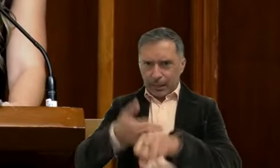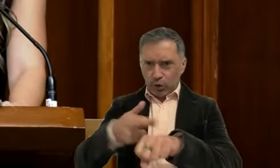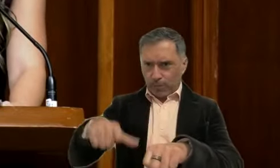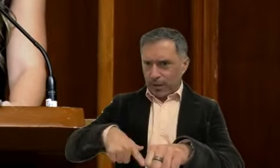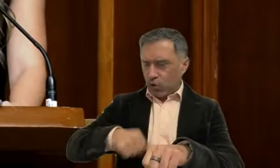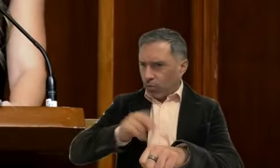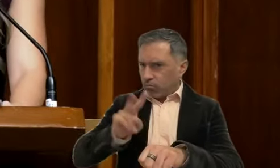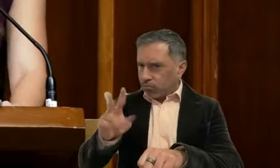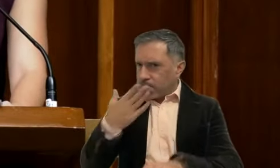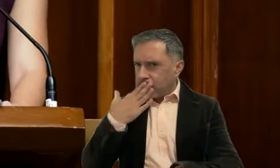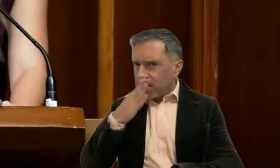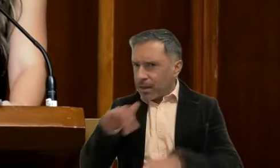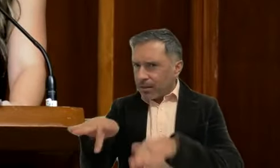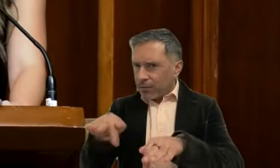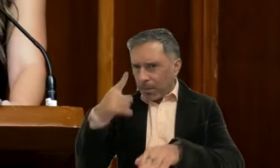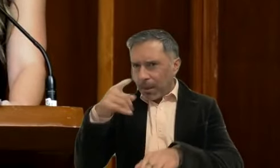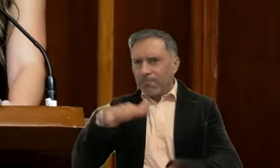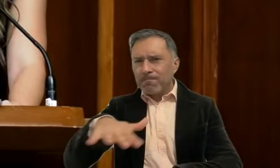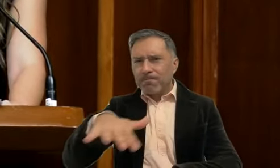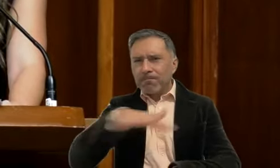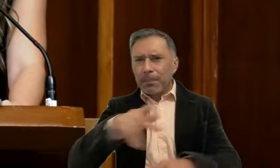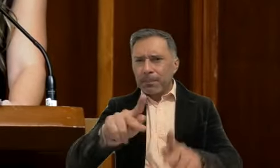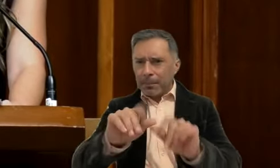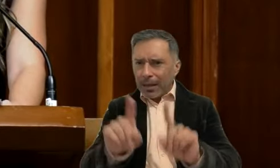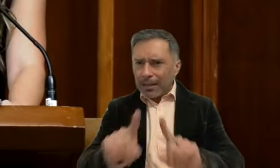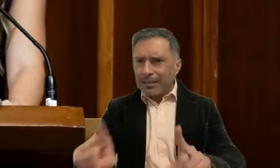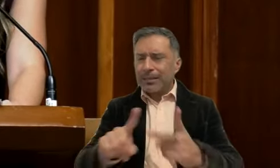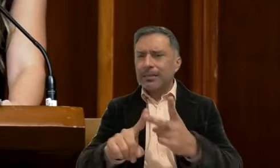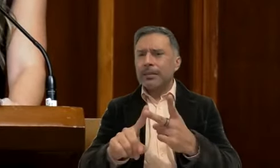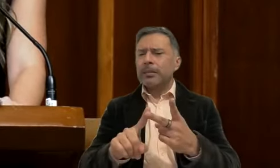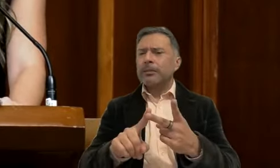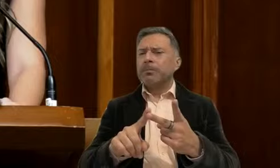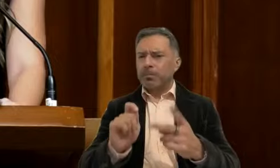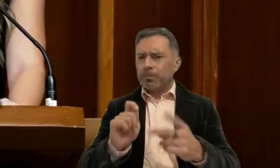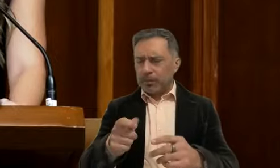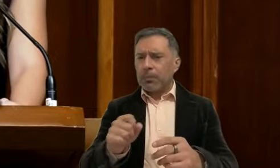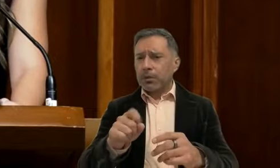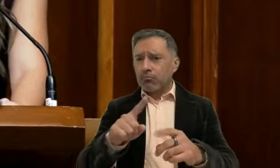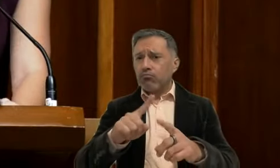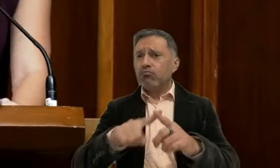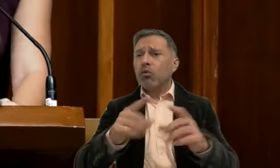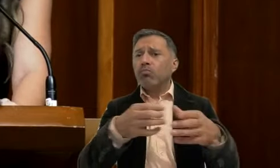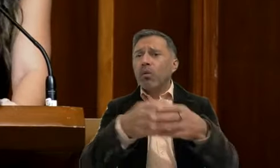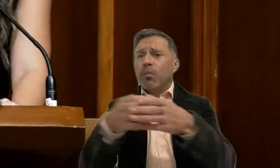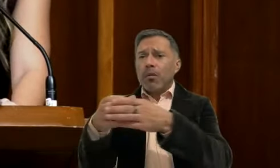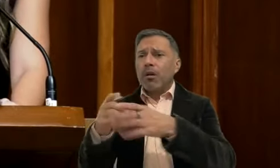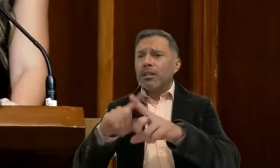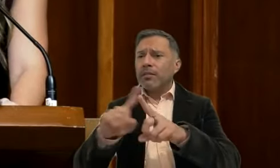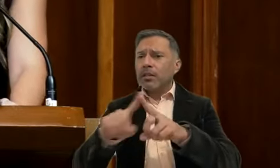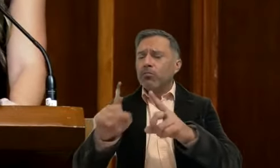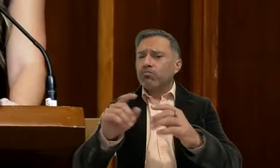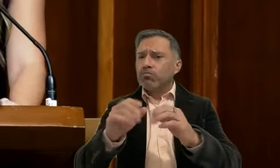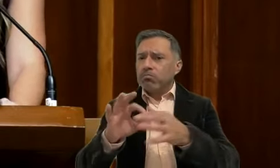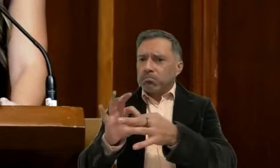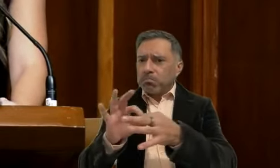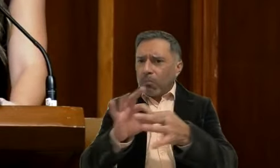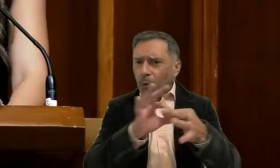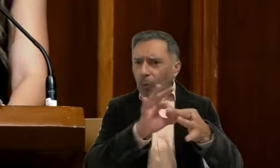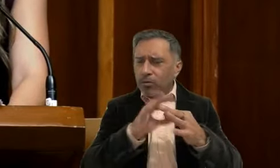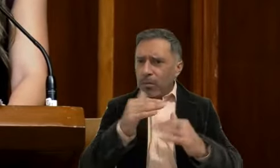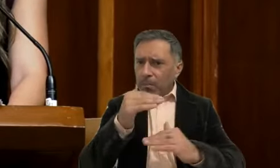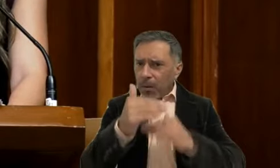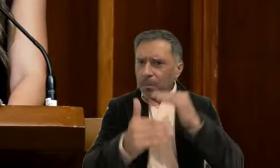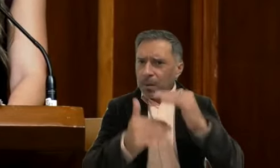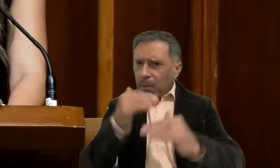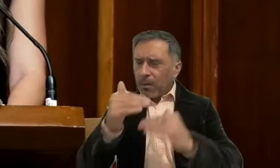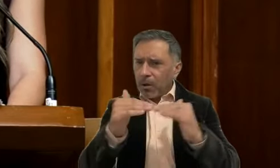paz social, promover el desarrollo armónico de nuestras comunidades y fortalecer las instituciones que